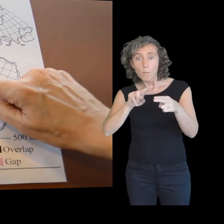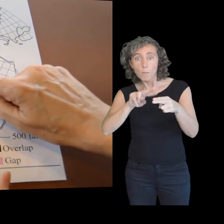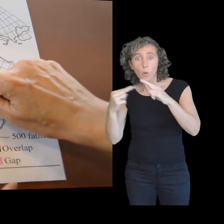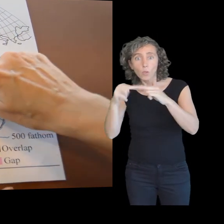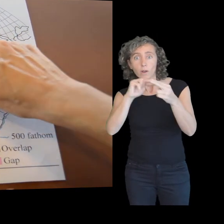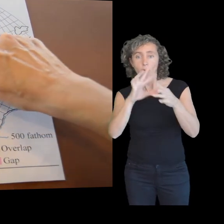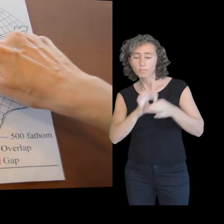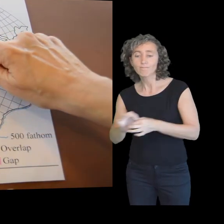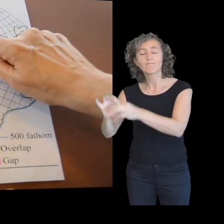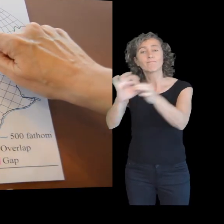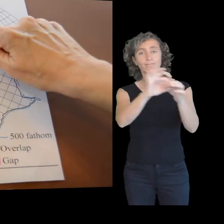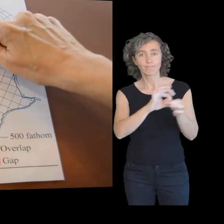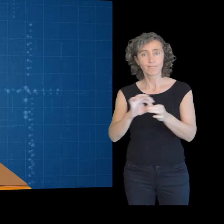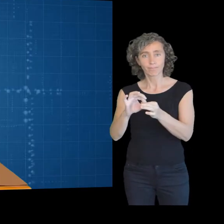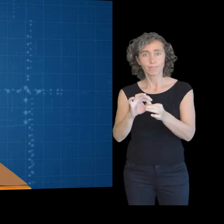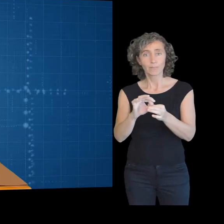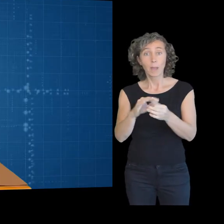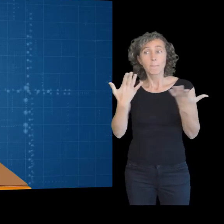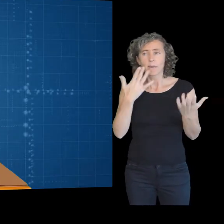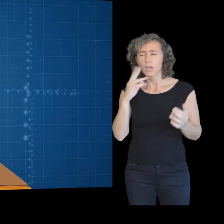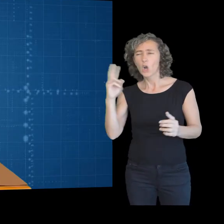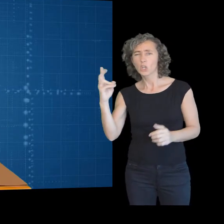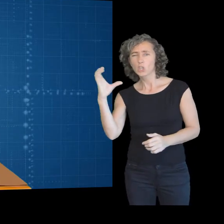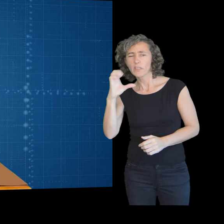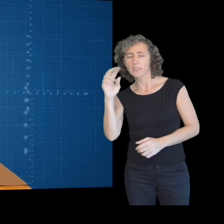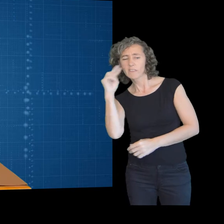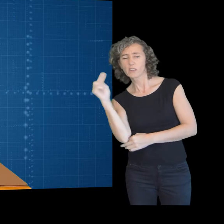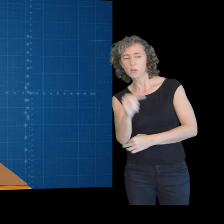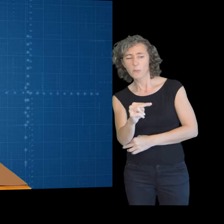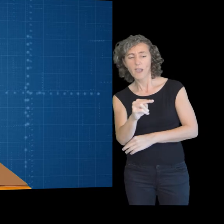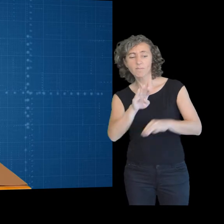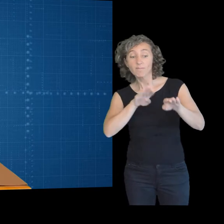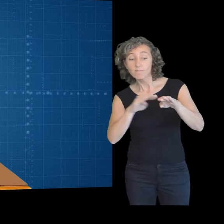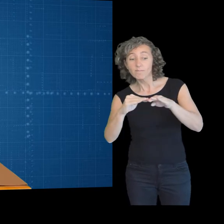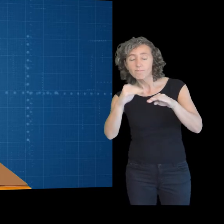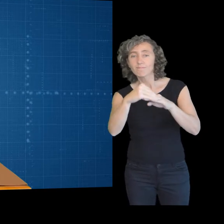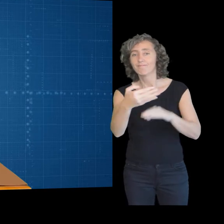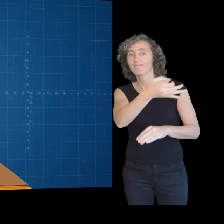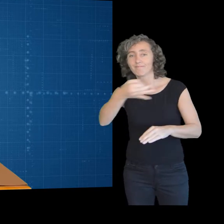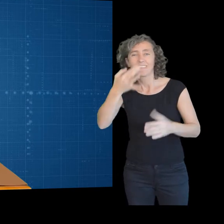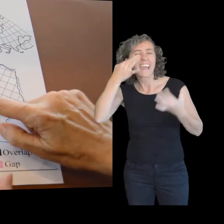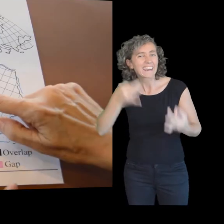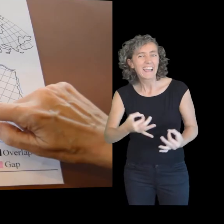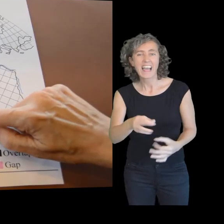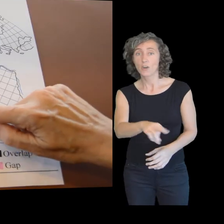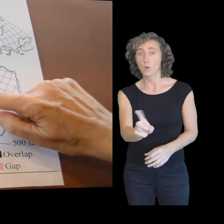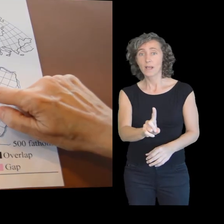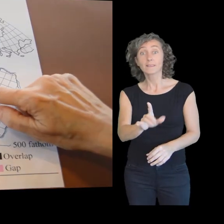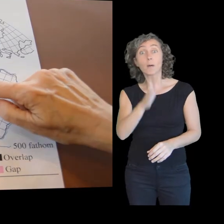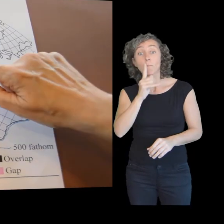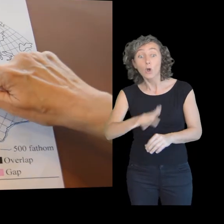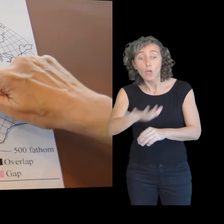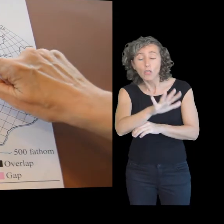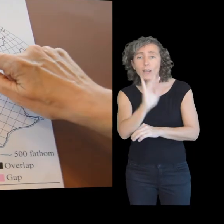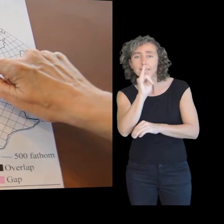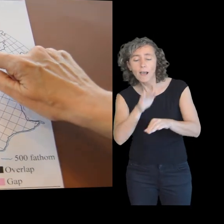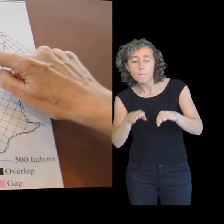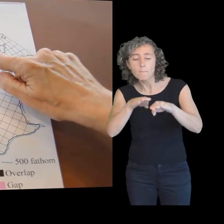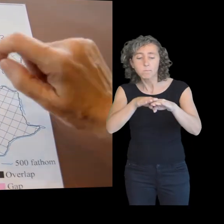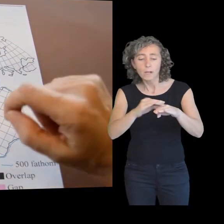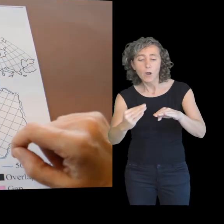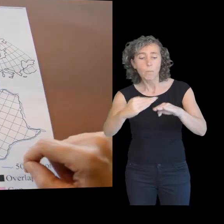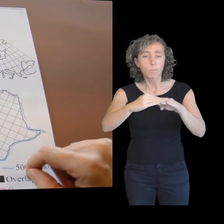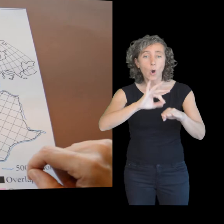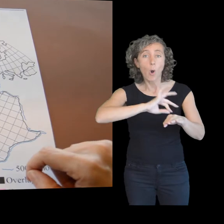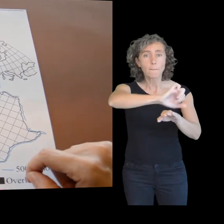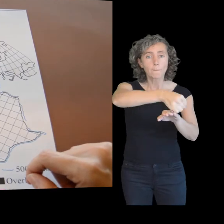pezas dun quebracabezas. Pero para outros científicos, esta xuste non era real. O producirse